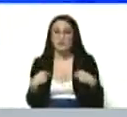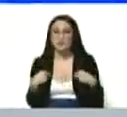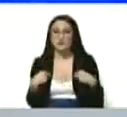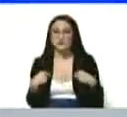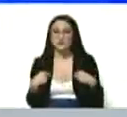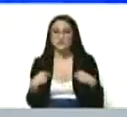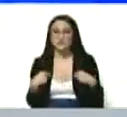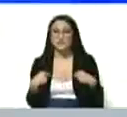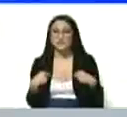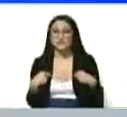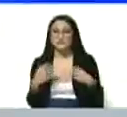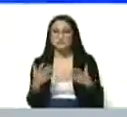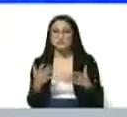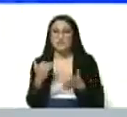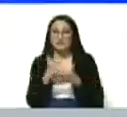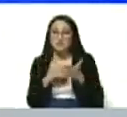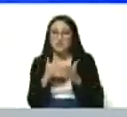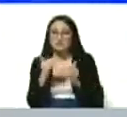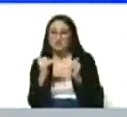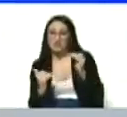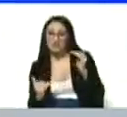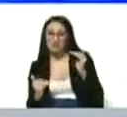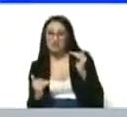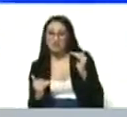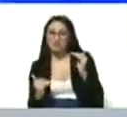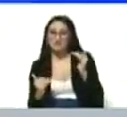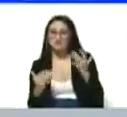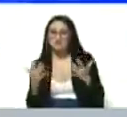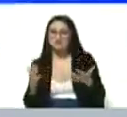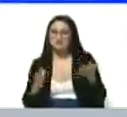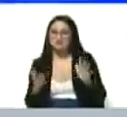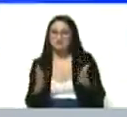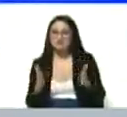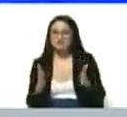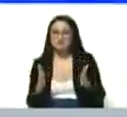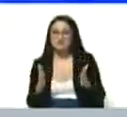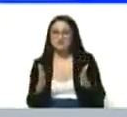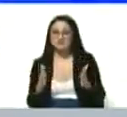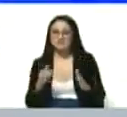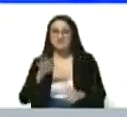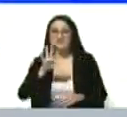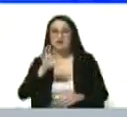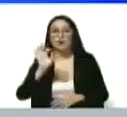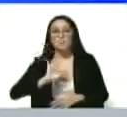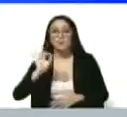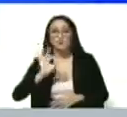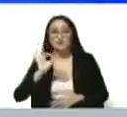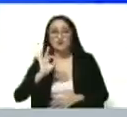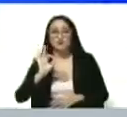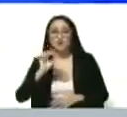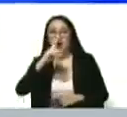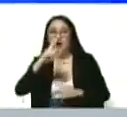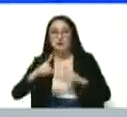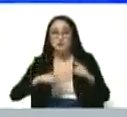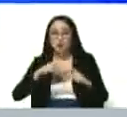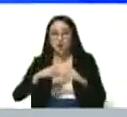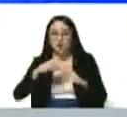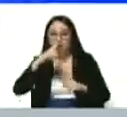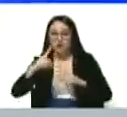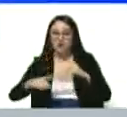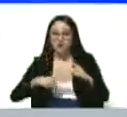tasas naturales de declinación en nuestra industria promedian aproximadamente 5% anual. En